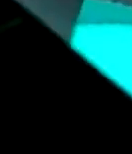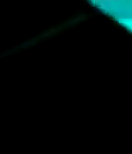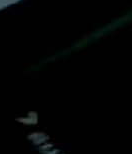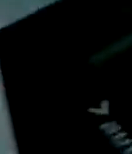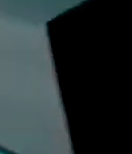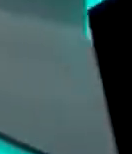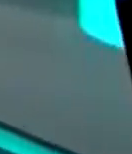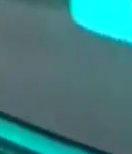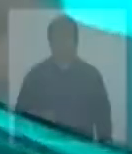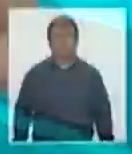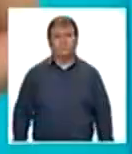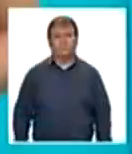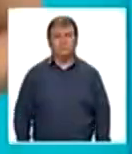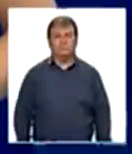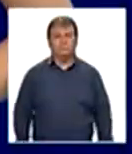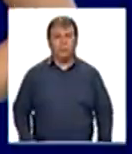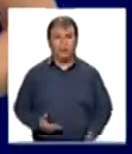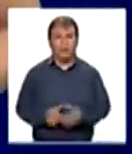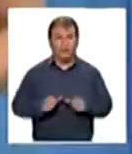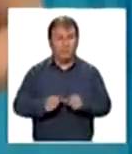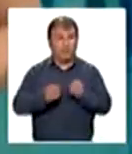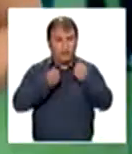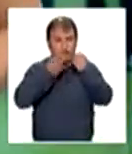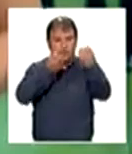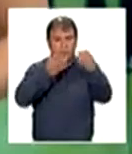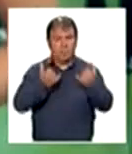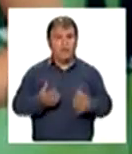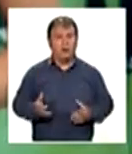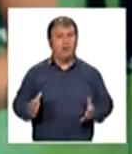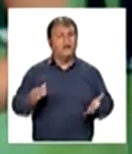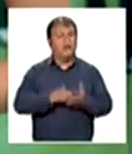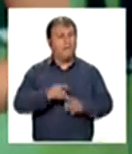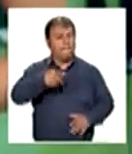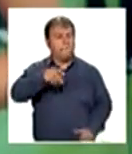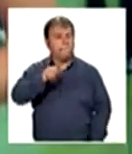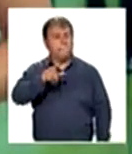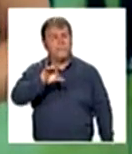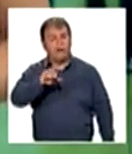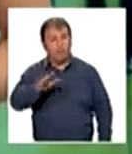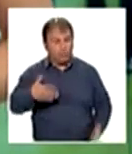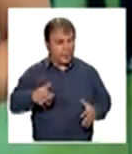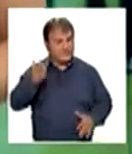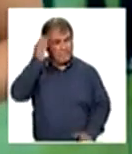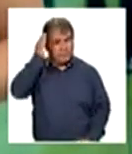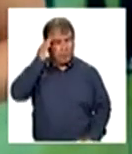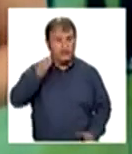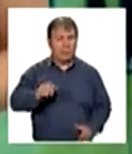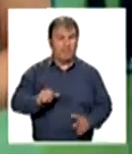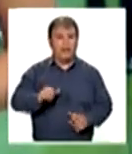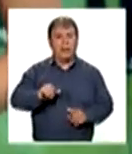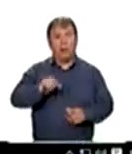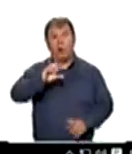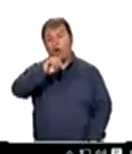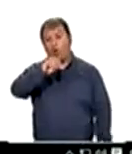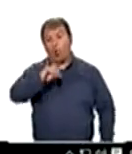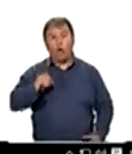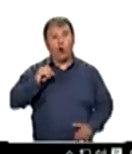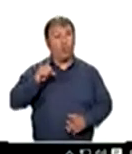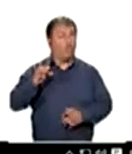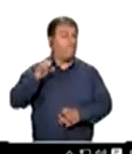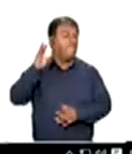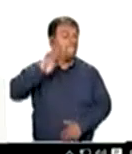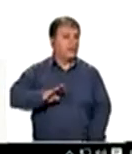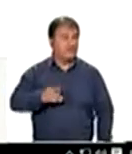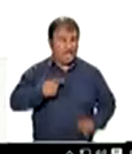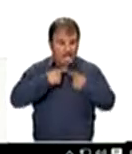Bien, y a esa hora seguimos con la información, y esto a raíz de la situación de Paolo Guerrero. Lo que ya sabemos es que la agencia de noticias O Globo en Brasil